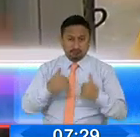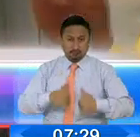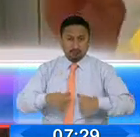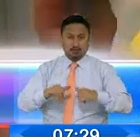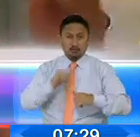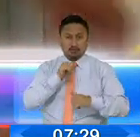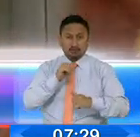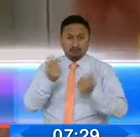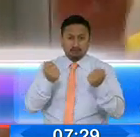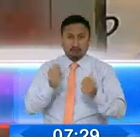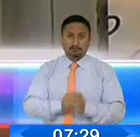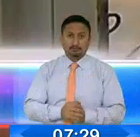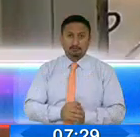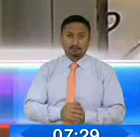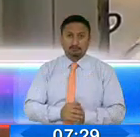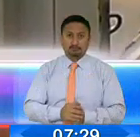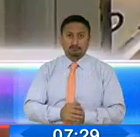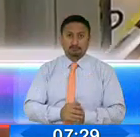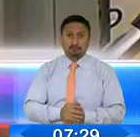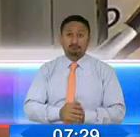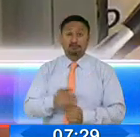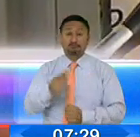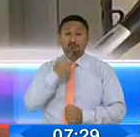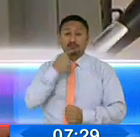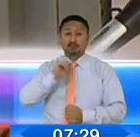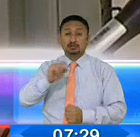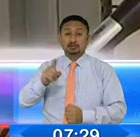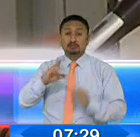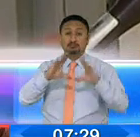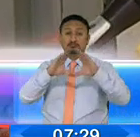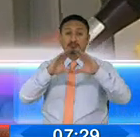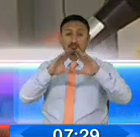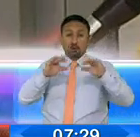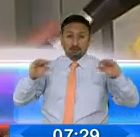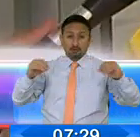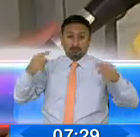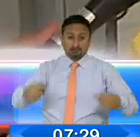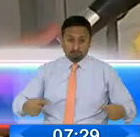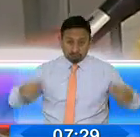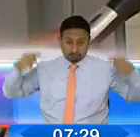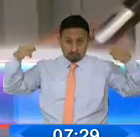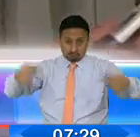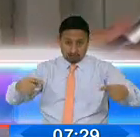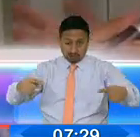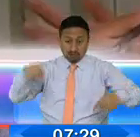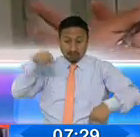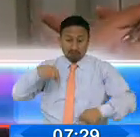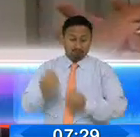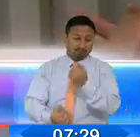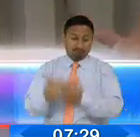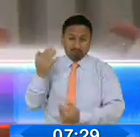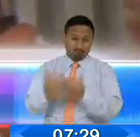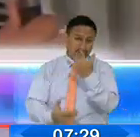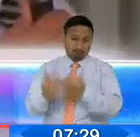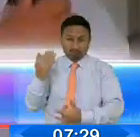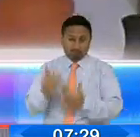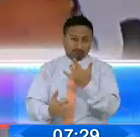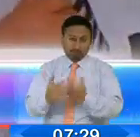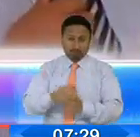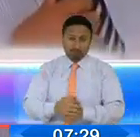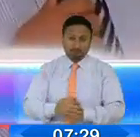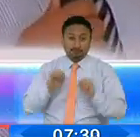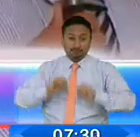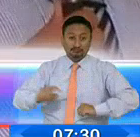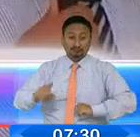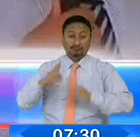ser controlados. Todavía no se pueden controlar, por lo que dicen que ahí había colchones y llantas. Entonces el galpón... Material inflamable. Exactamente, y como el galpón se